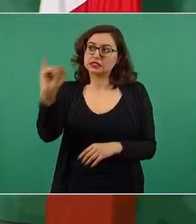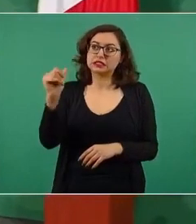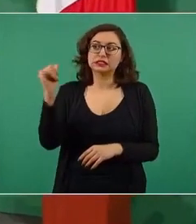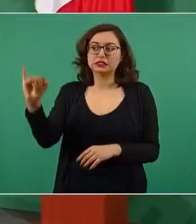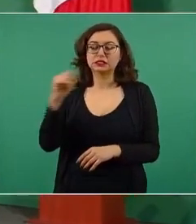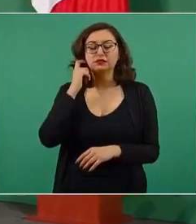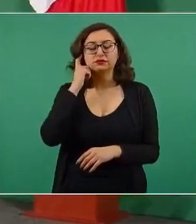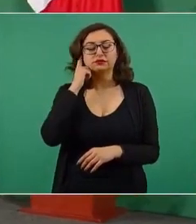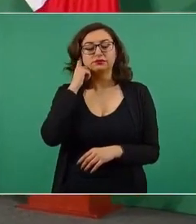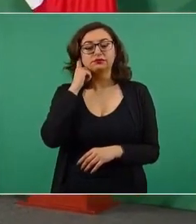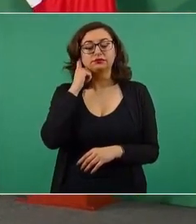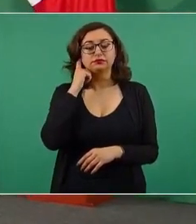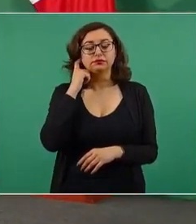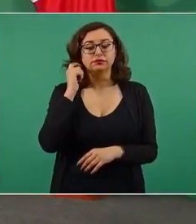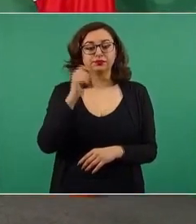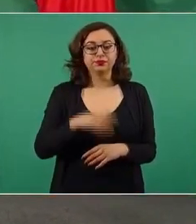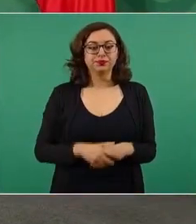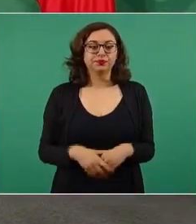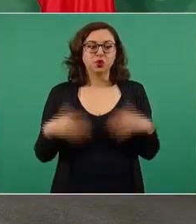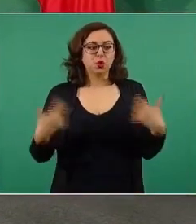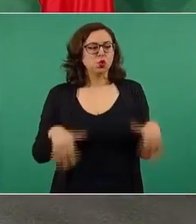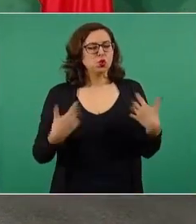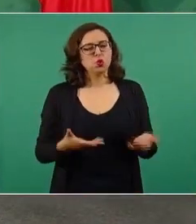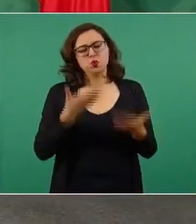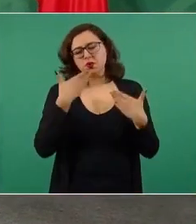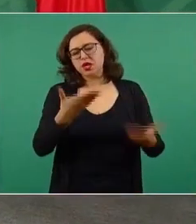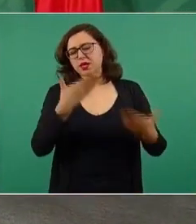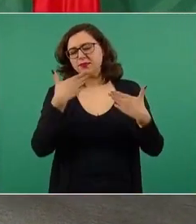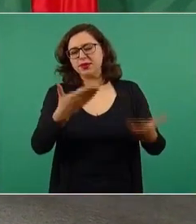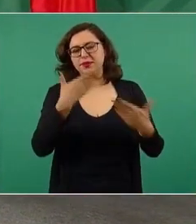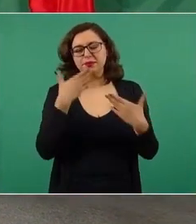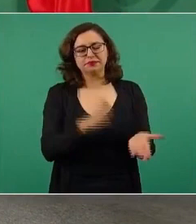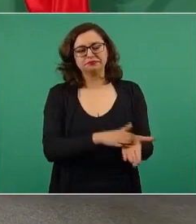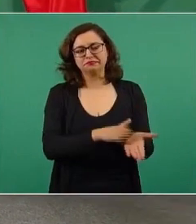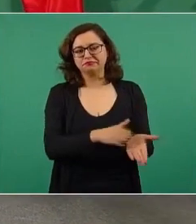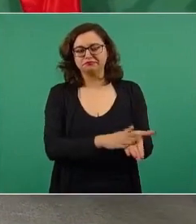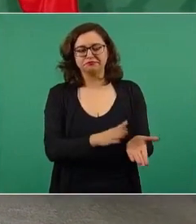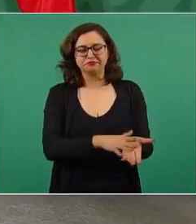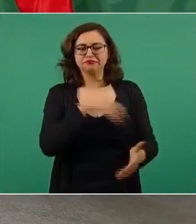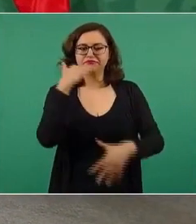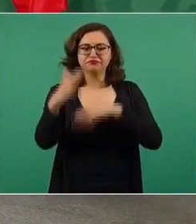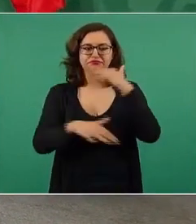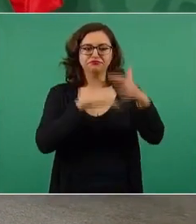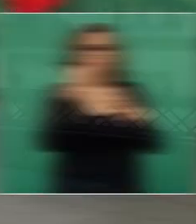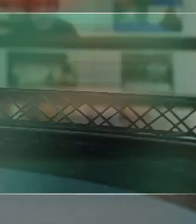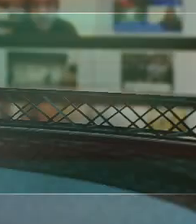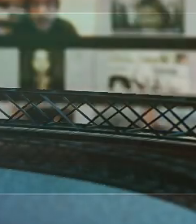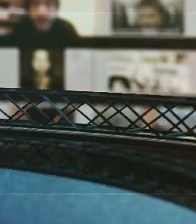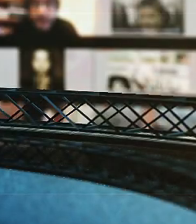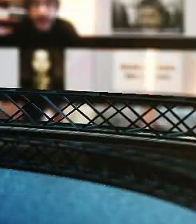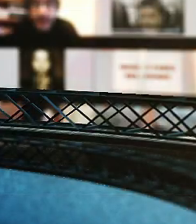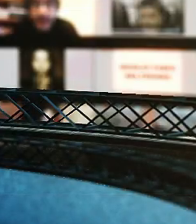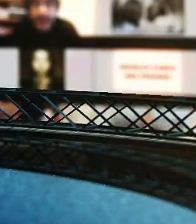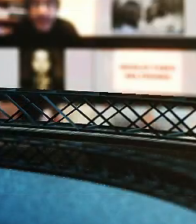Se dedicaban nada más a elogiar a los políticos corruptos de México.